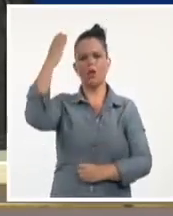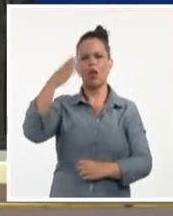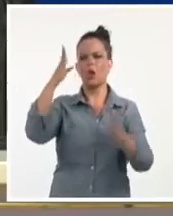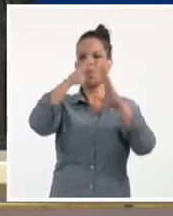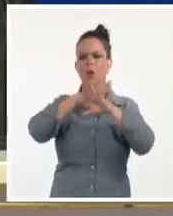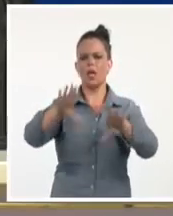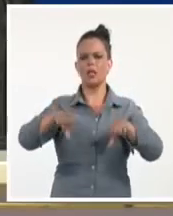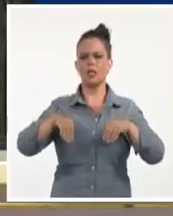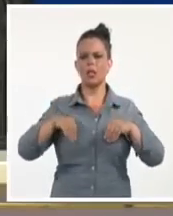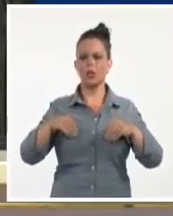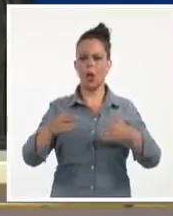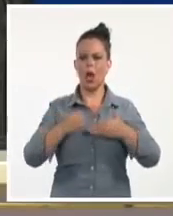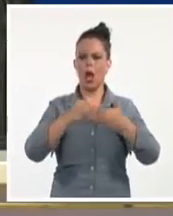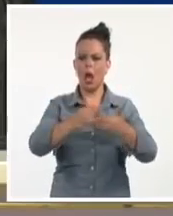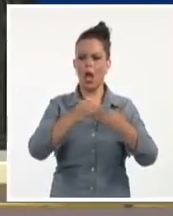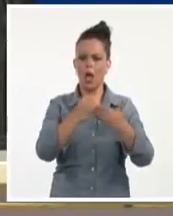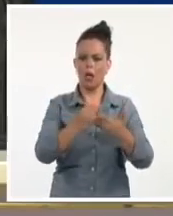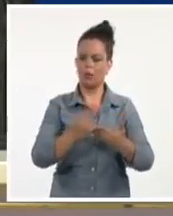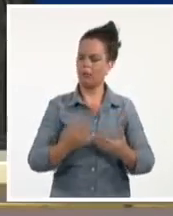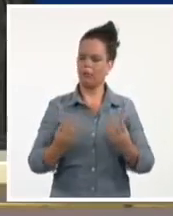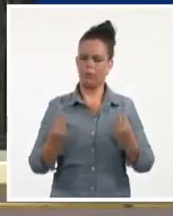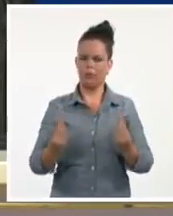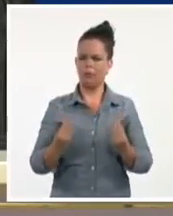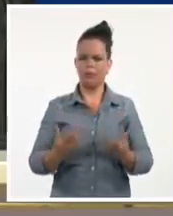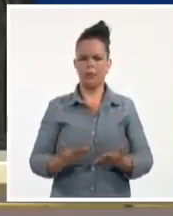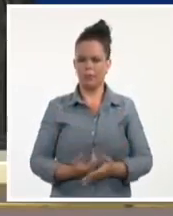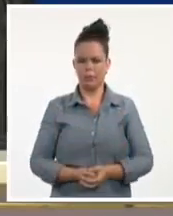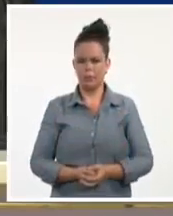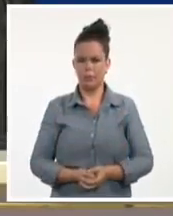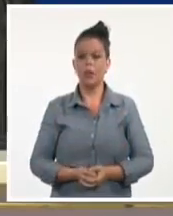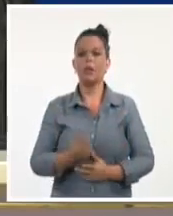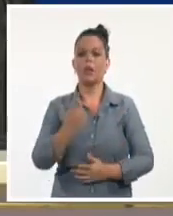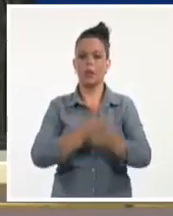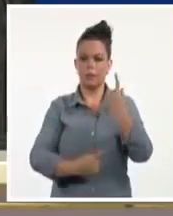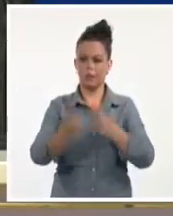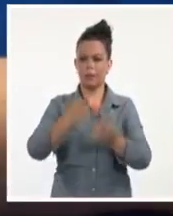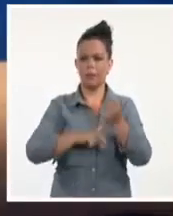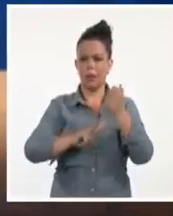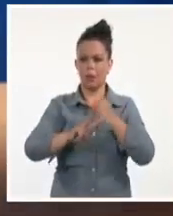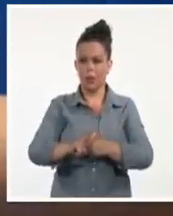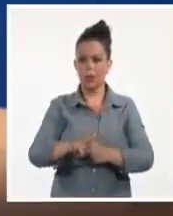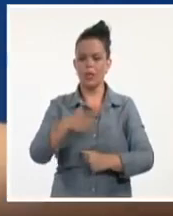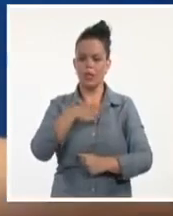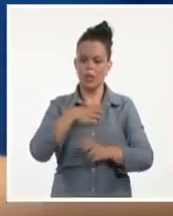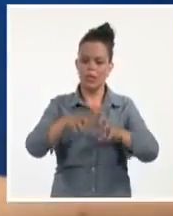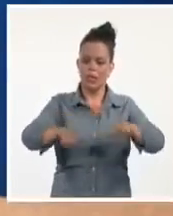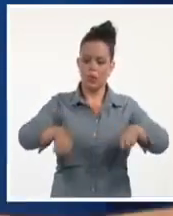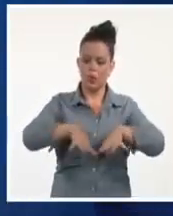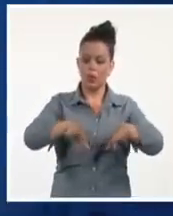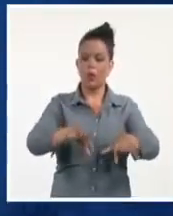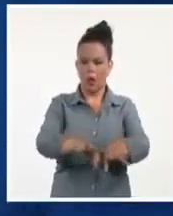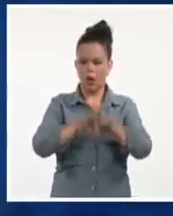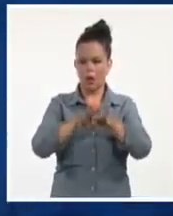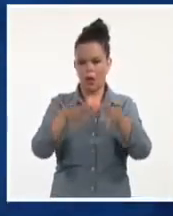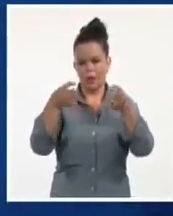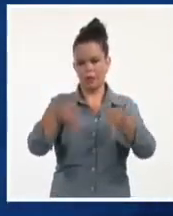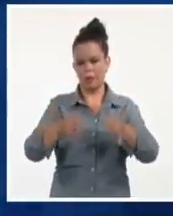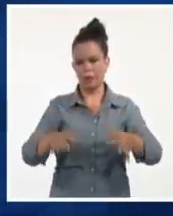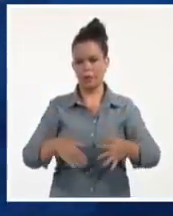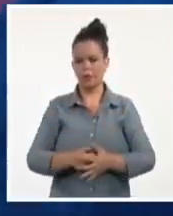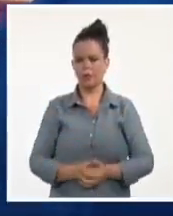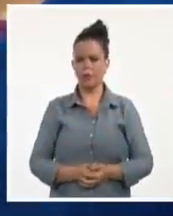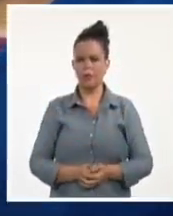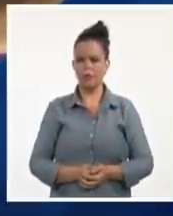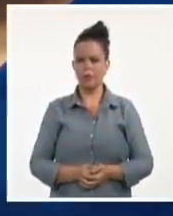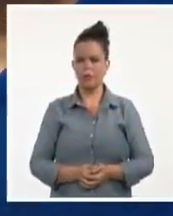provincias que presentan los indicadores epidemiológicos más más negativos afirma el diplomático que cuba siempre ha contado con